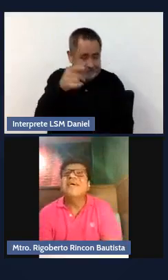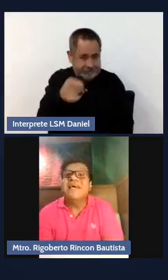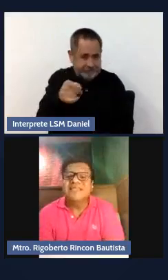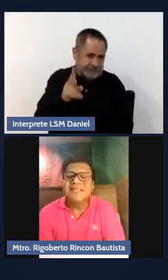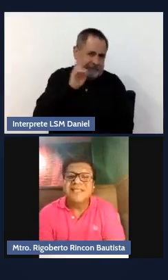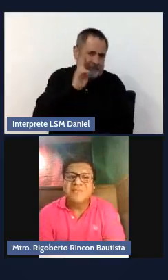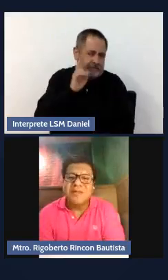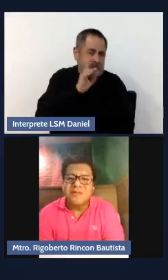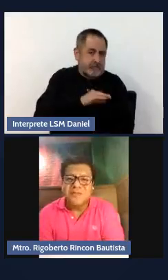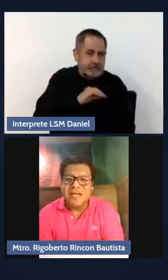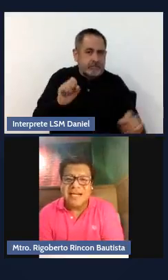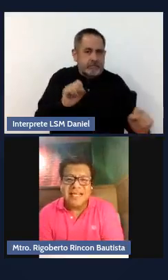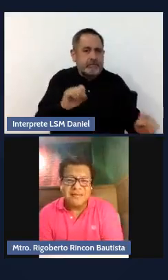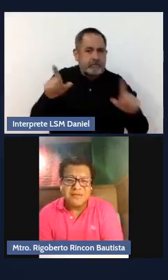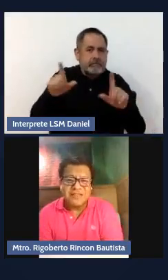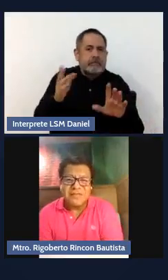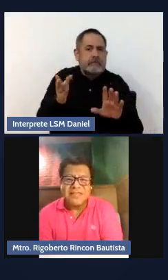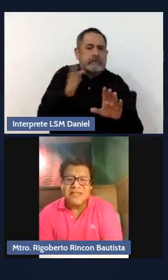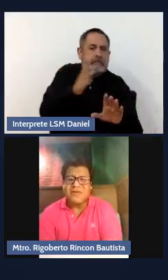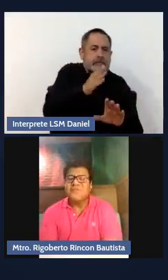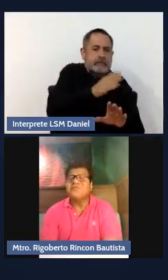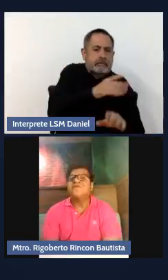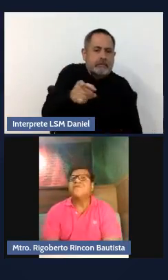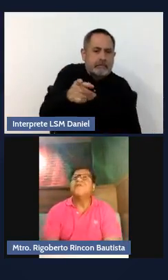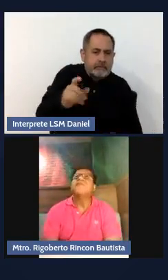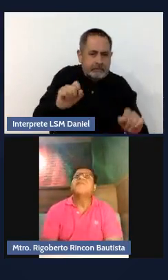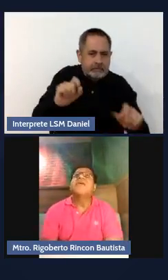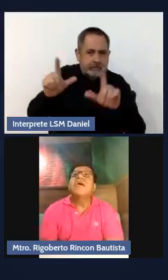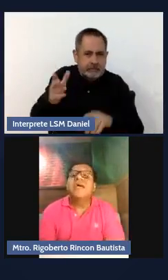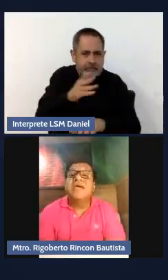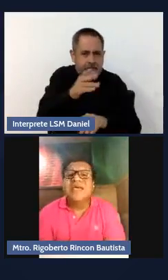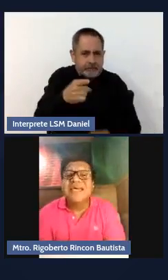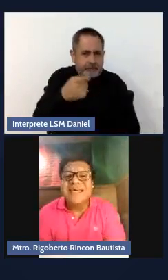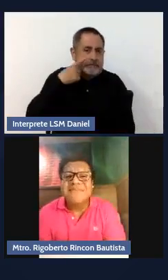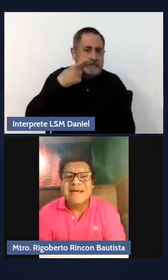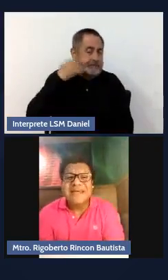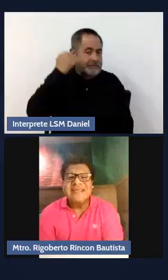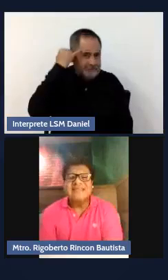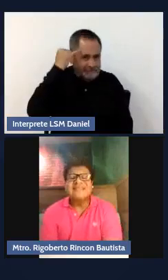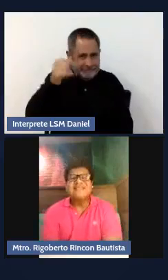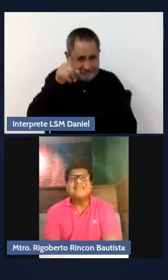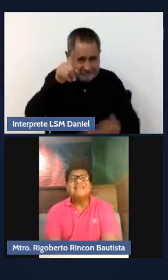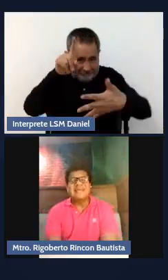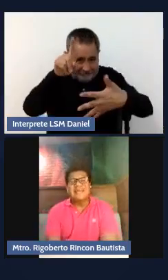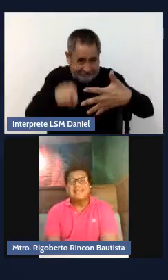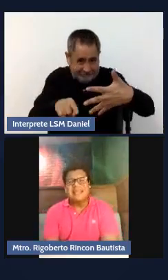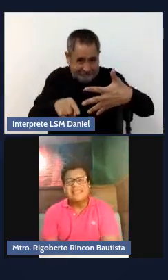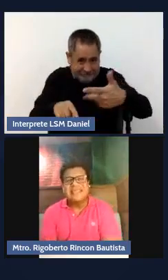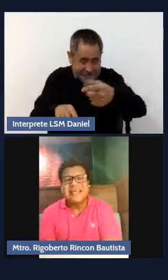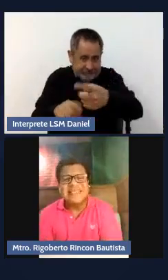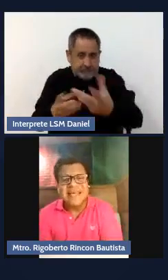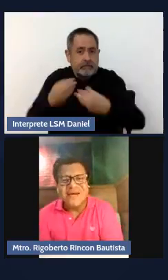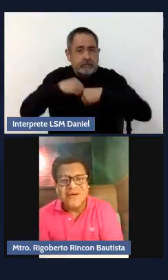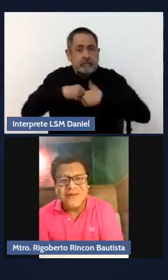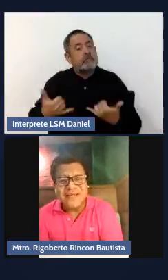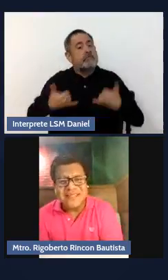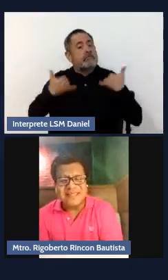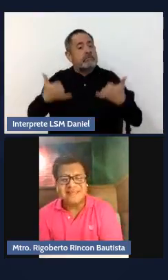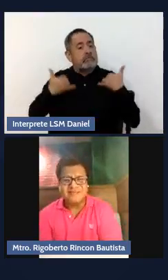podemos poner la diapositiva anterior, por favor, eh, imagínense estas características en un adolescente,